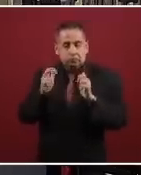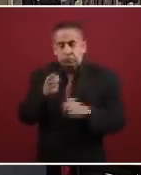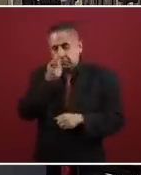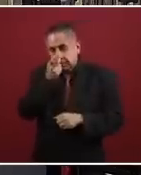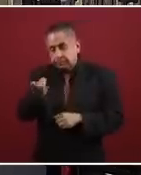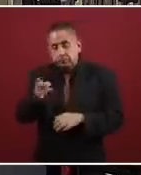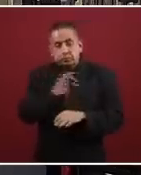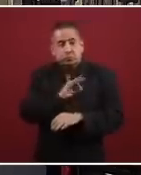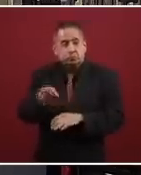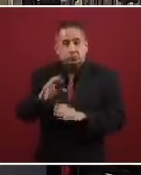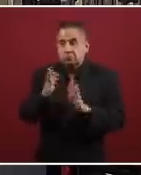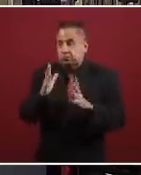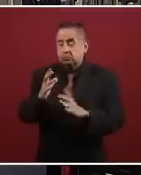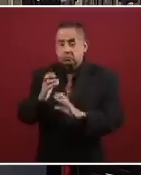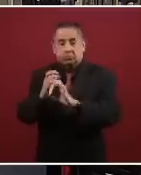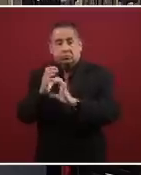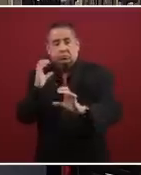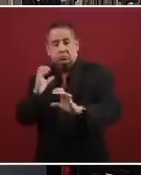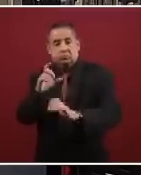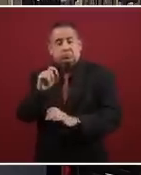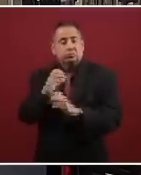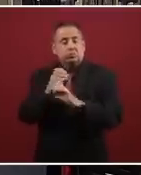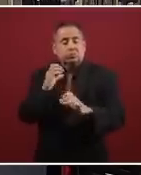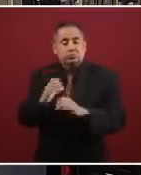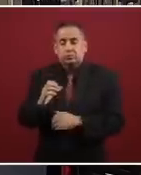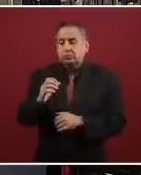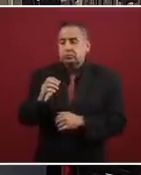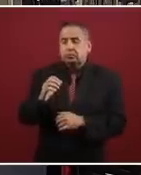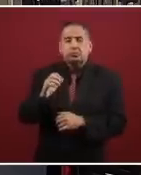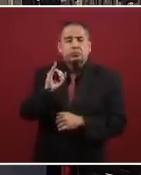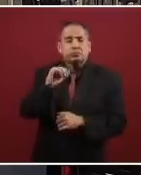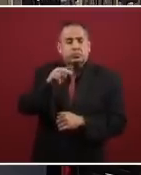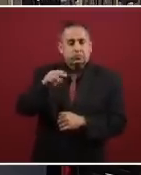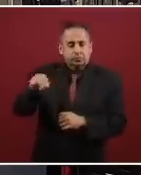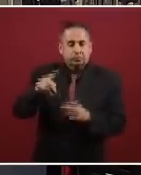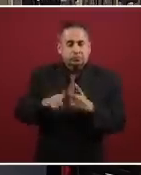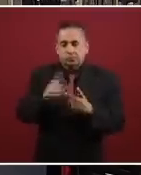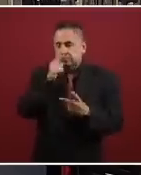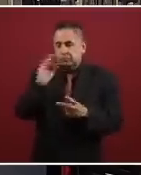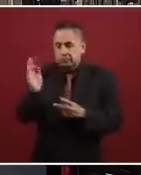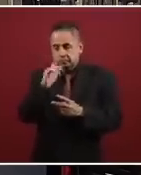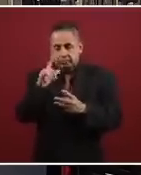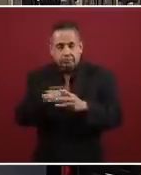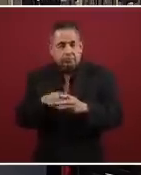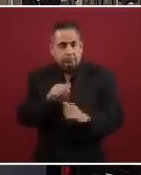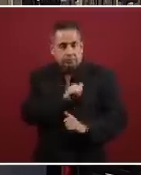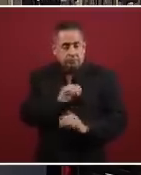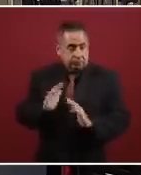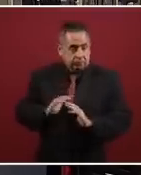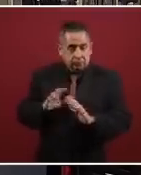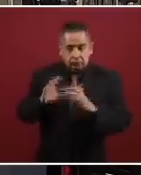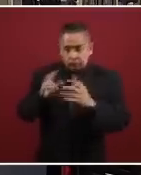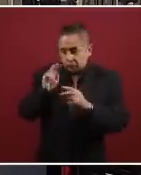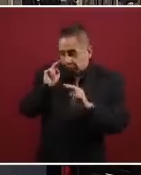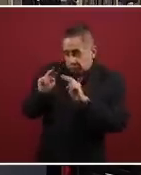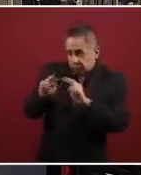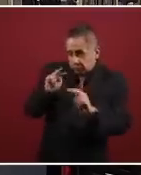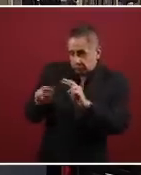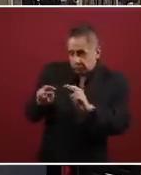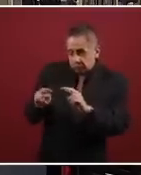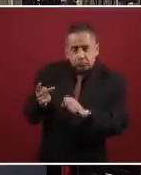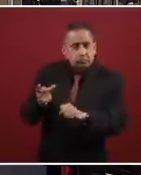de 20 camiones del Instituto Nacional de Migración, Guardia Nacional, Policía Federal y del Ejército se observaron. Saber